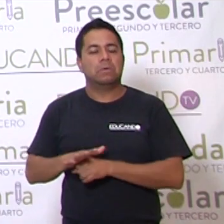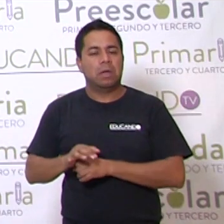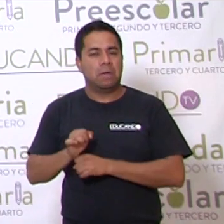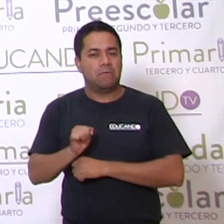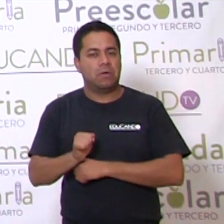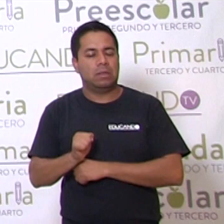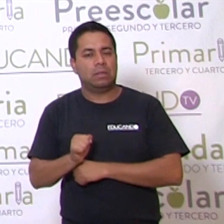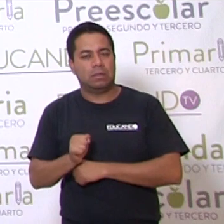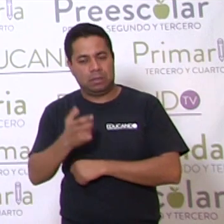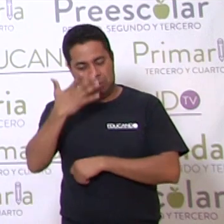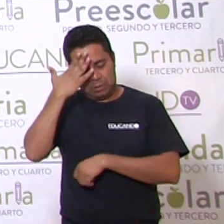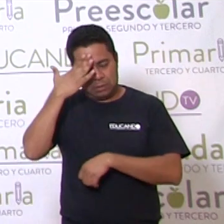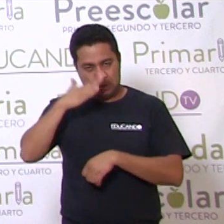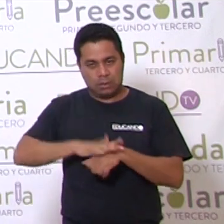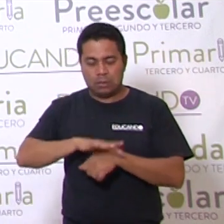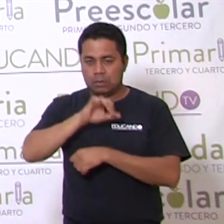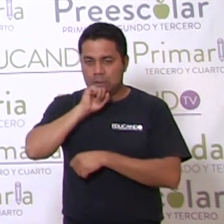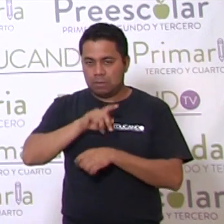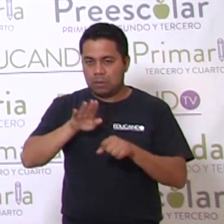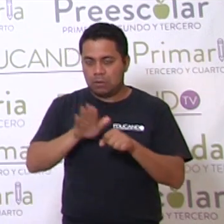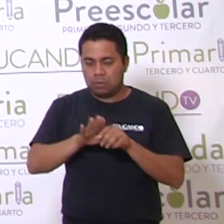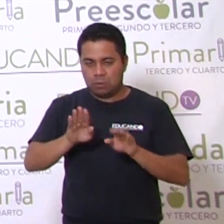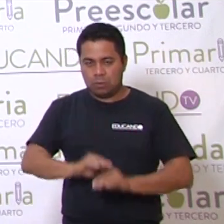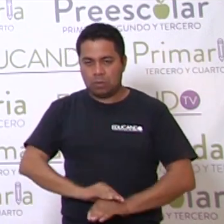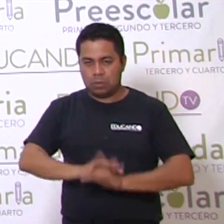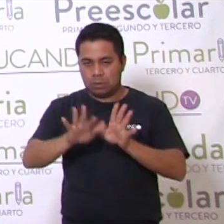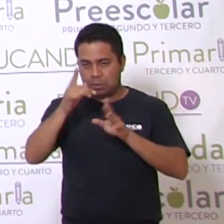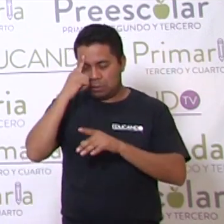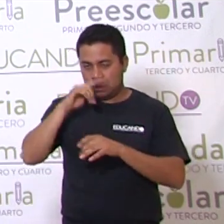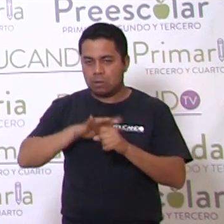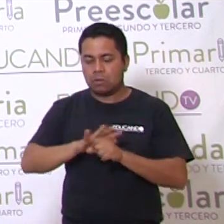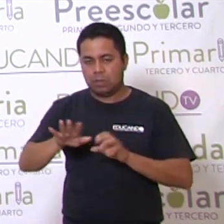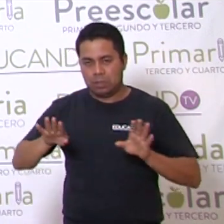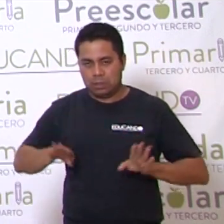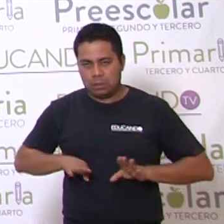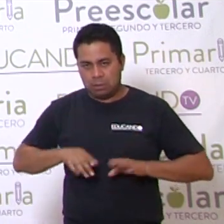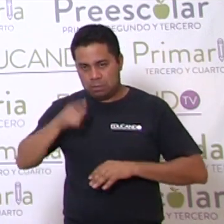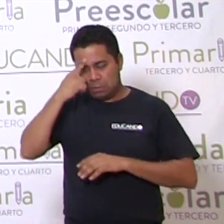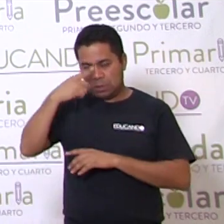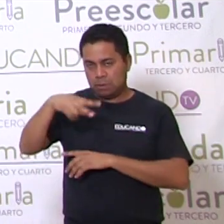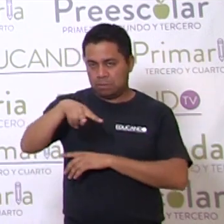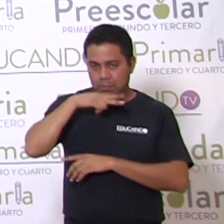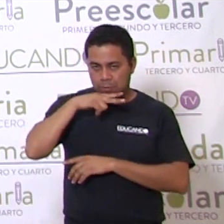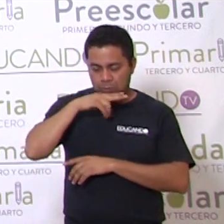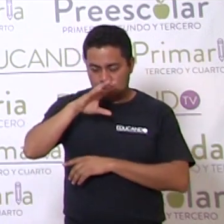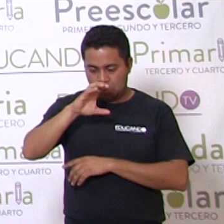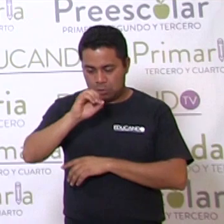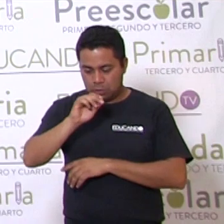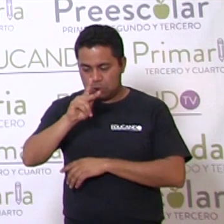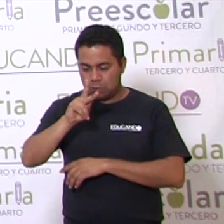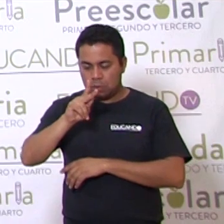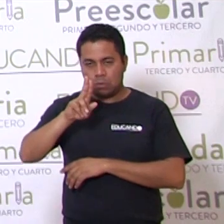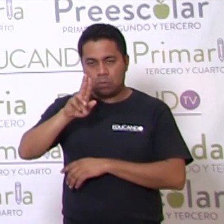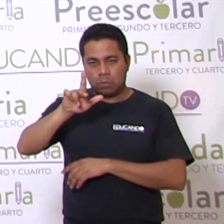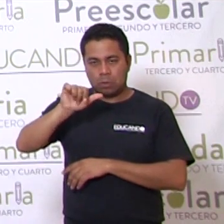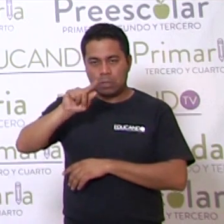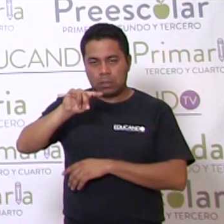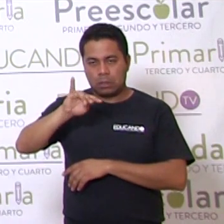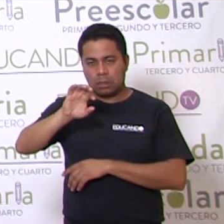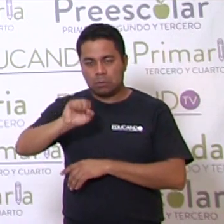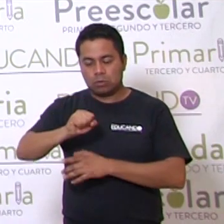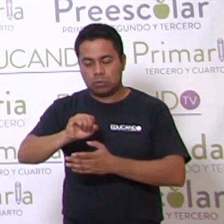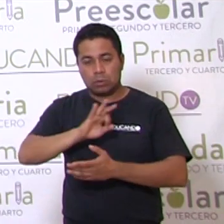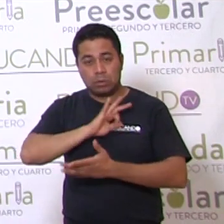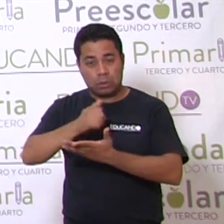fortalecido, pero sobre todo bien claro lo que son las características de los verbos copulativos que nos van a poder ayudar